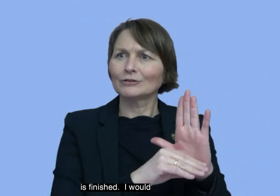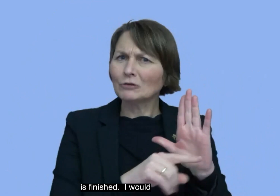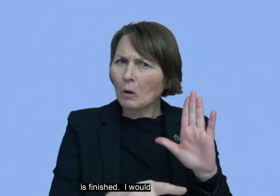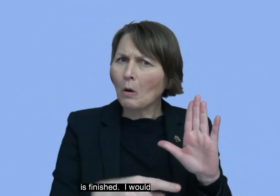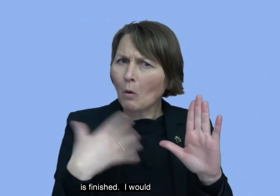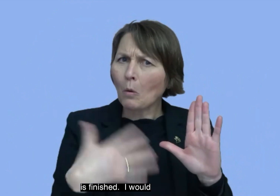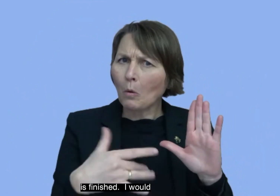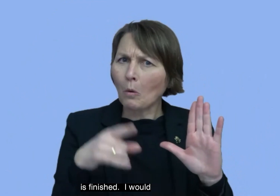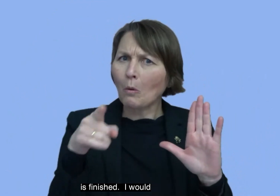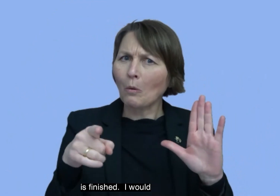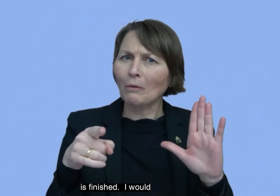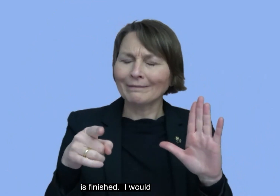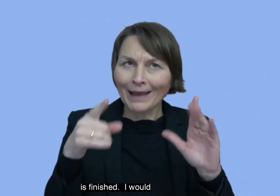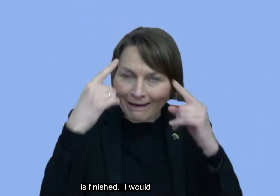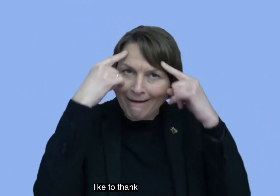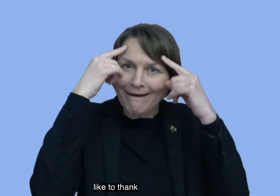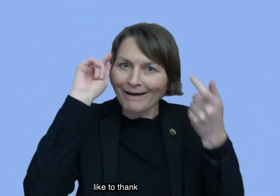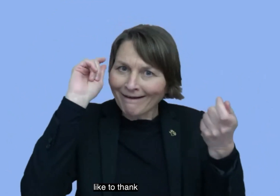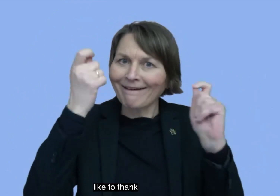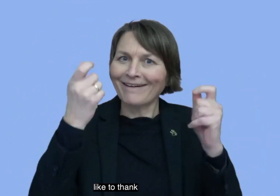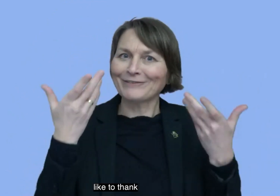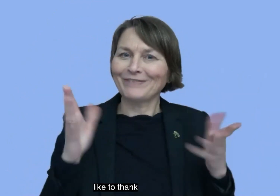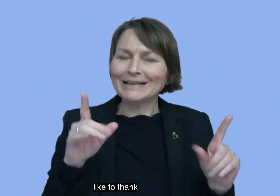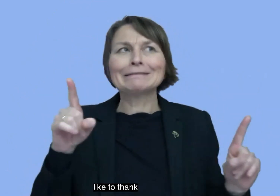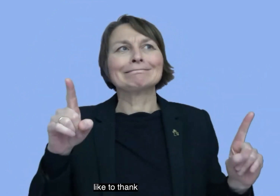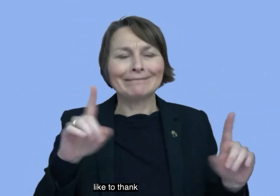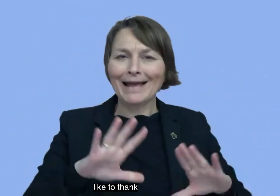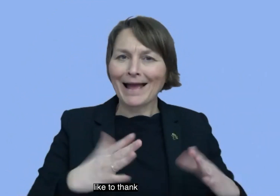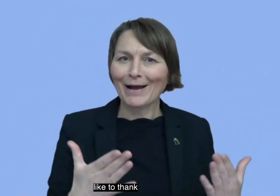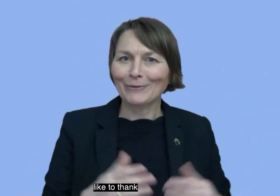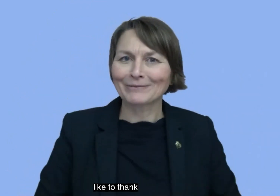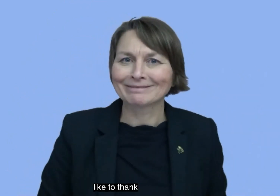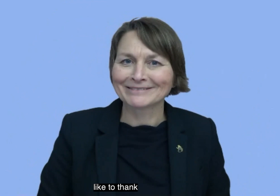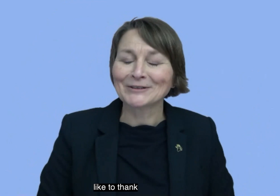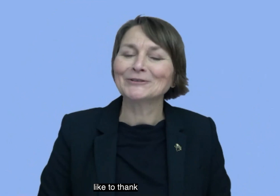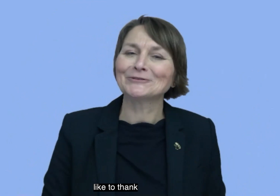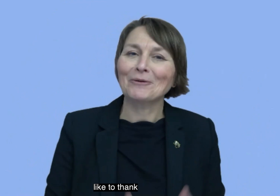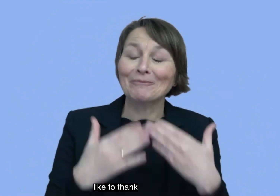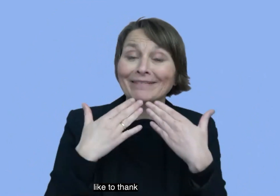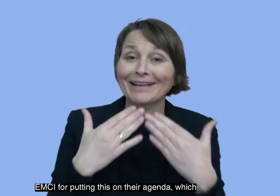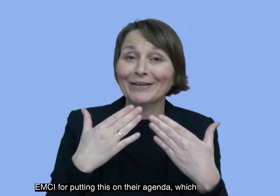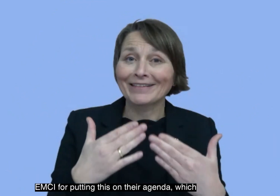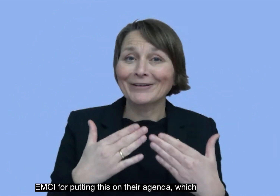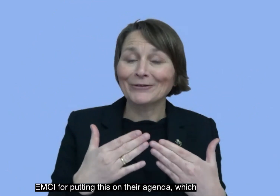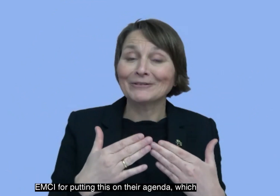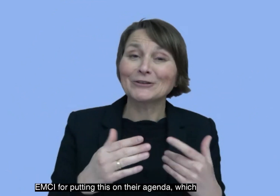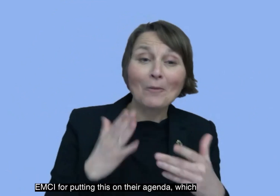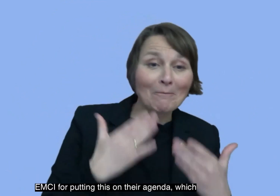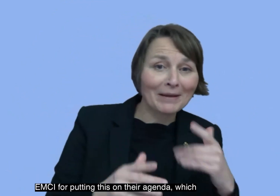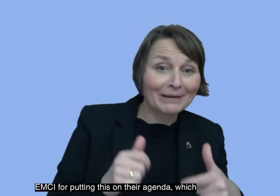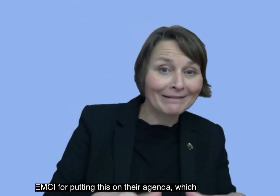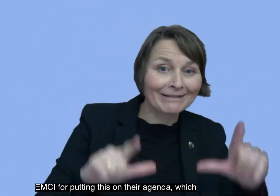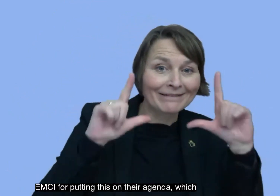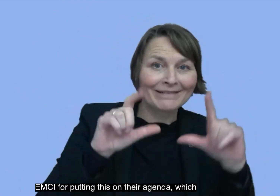cuanto terminemos con este webinario. Quisiera dar las gracias al Máster Europeo en Interpretación de Conferencias por